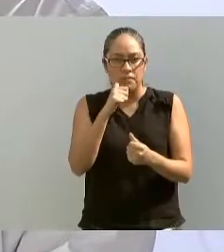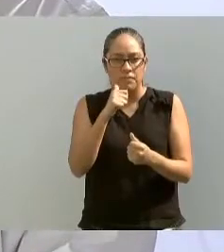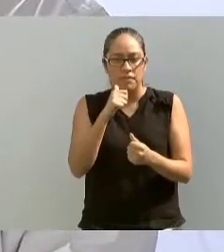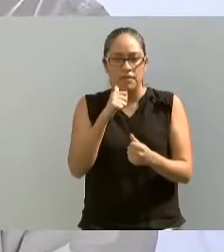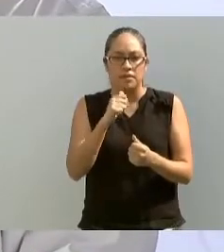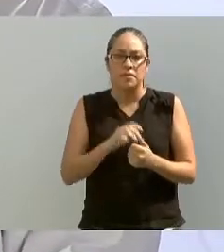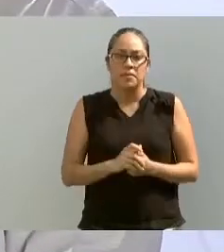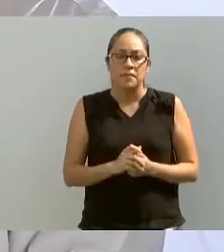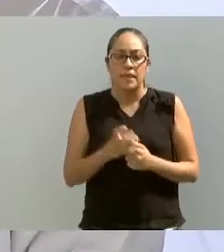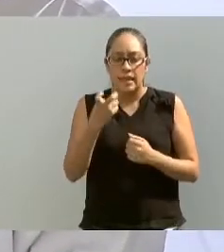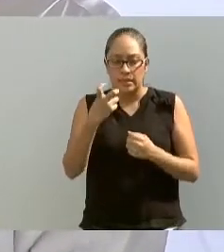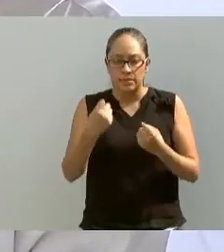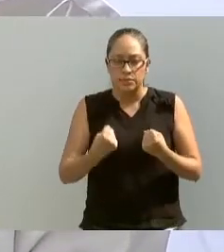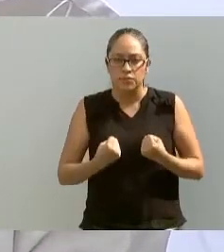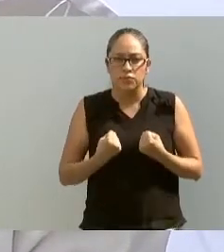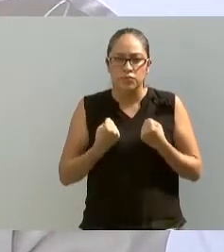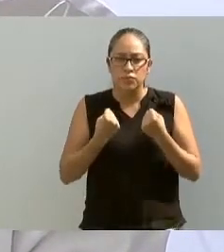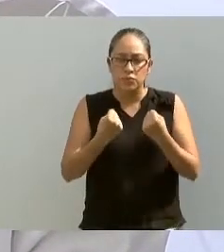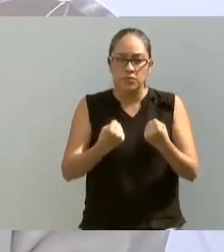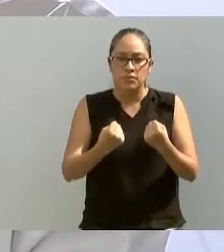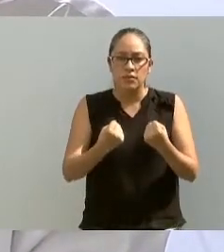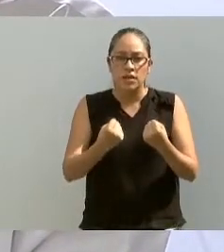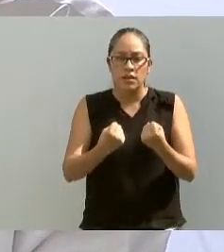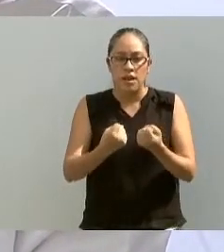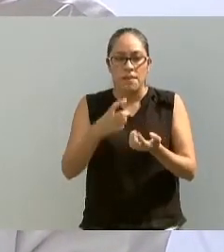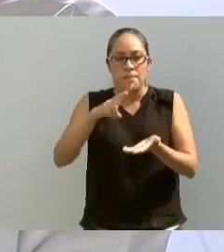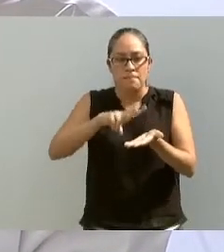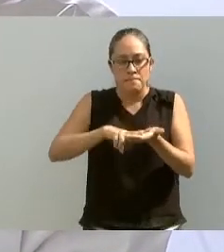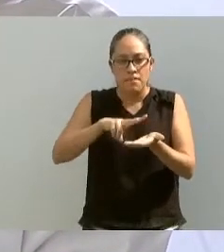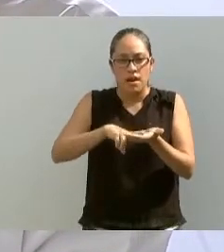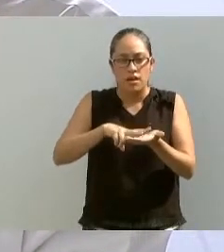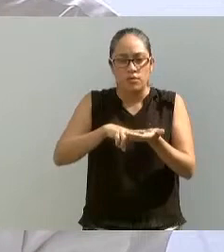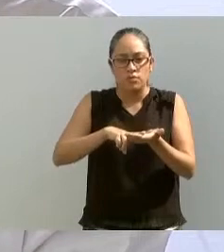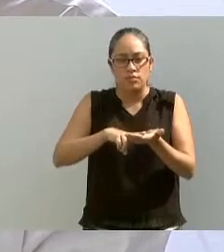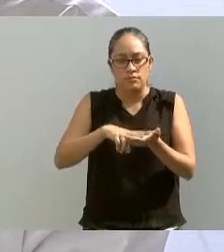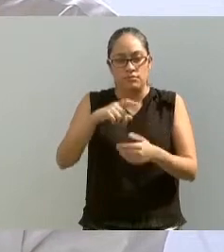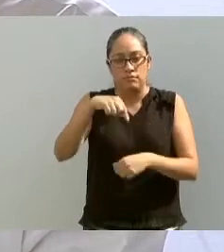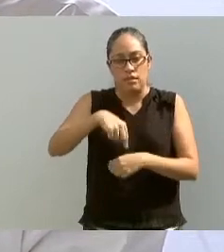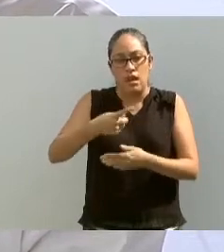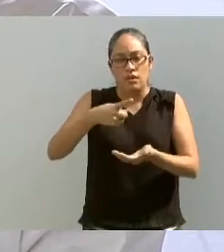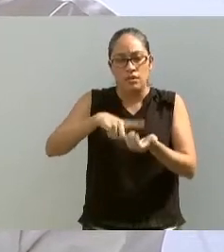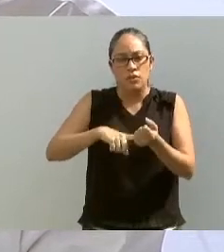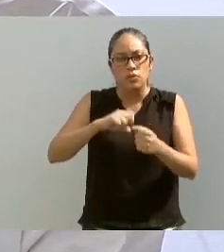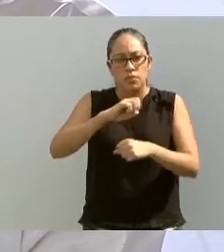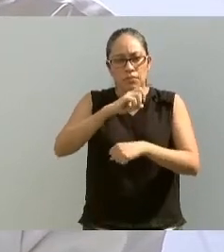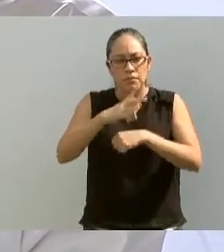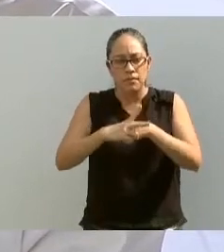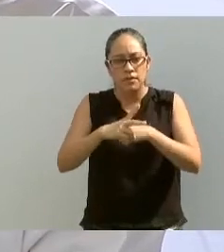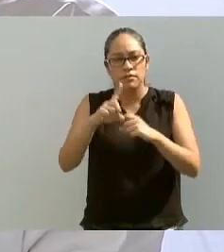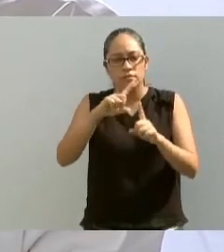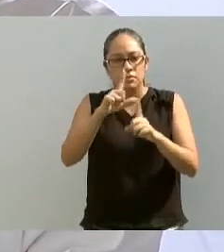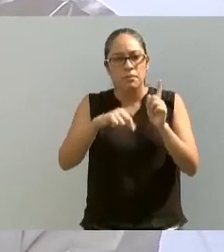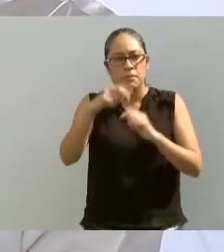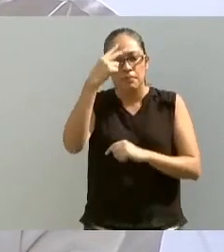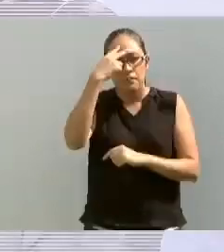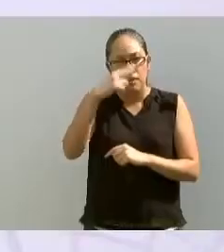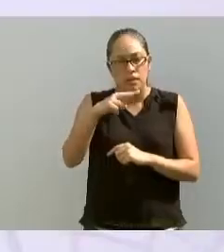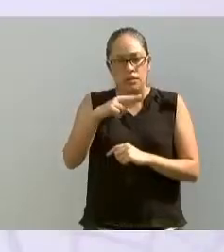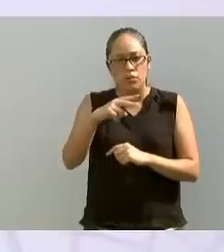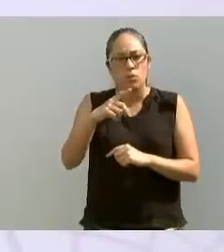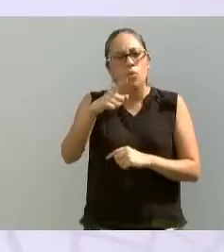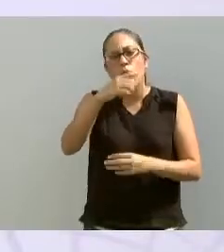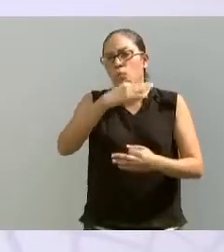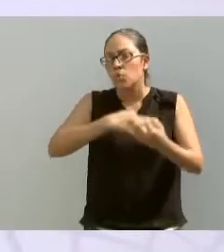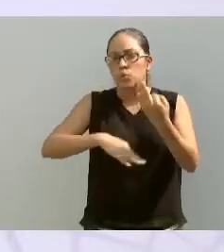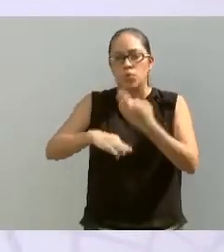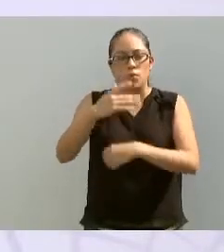que se fortalezcan los valores que hay en nuestro país, en las comunidades, en los pueblos, en